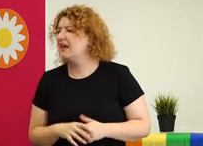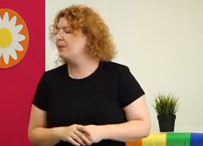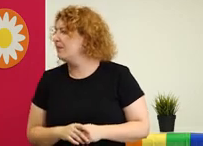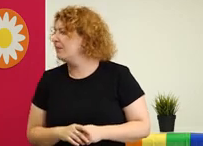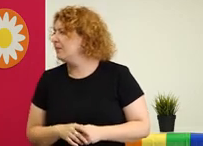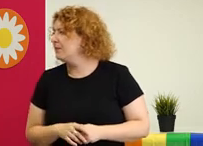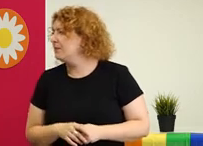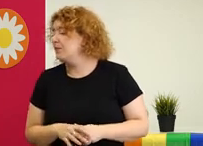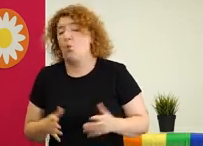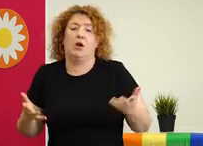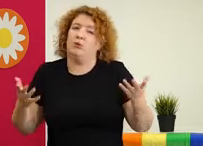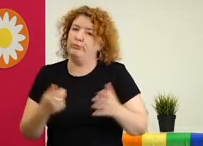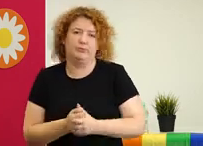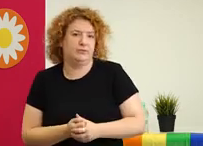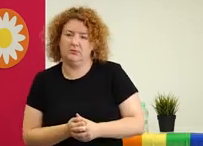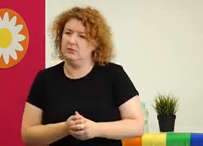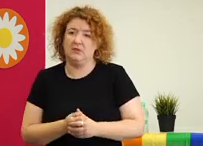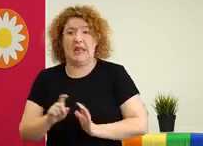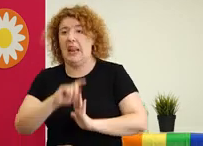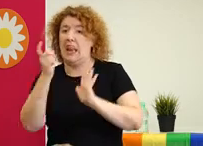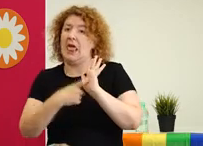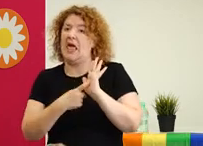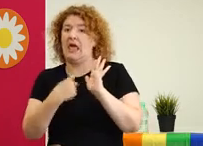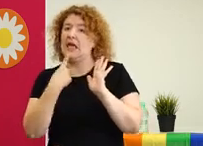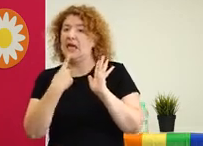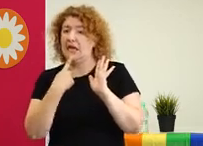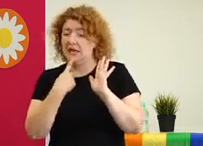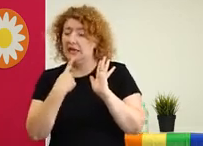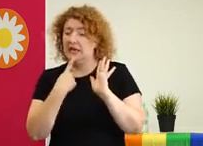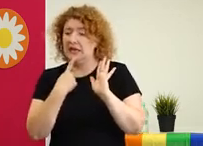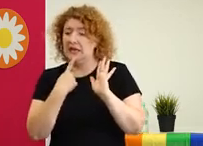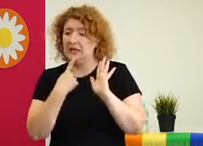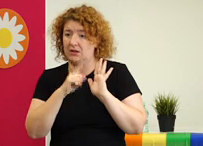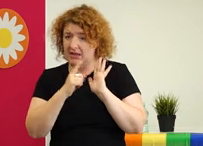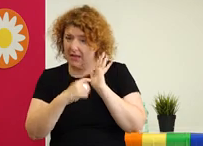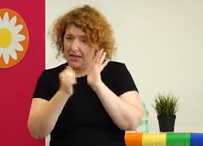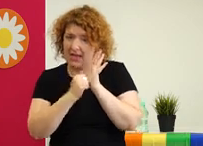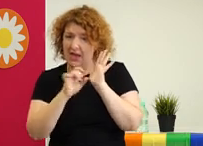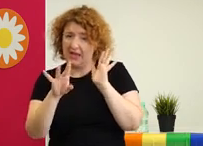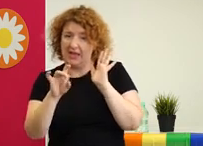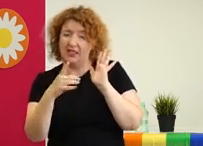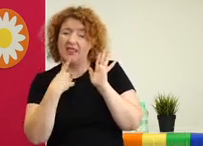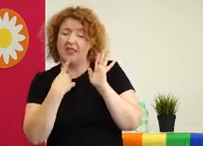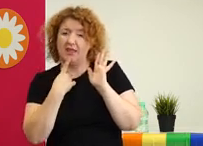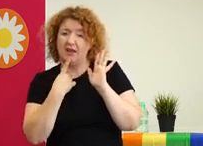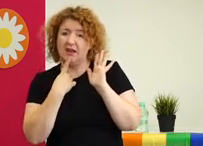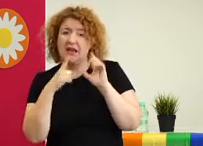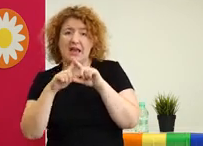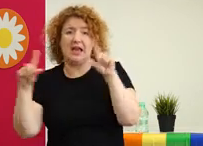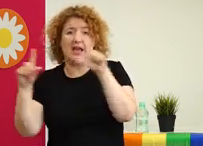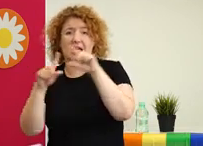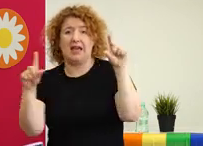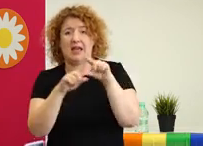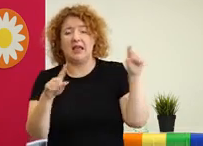vinieron a decir el otro día que, bueno, que la ley mandata por ley, en su artículo 15, que las empresas